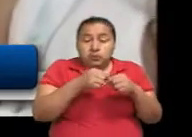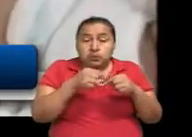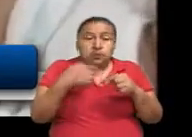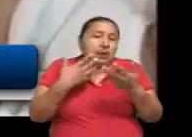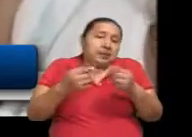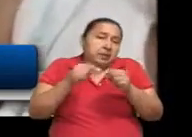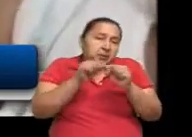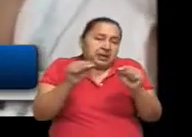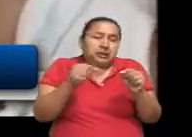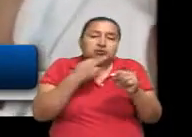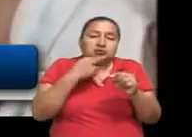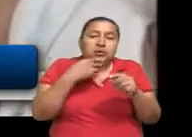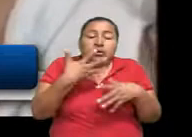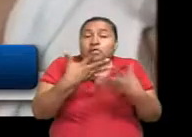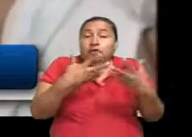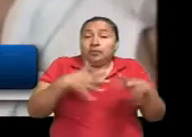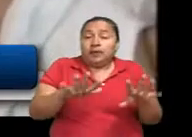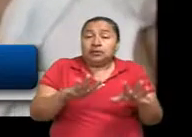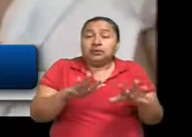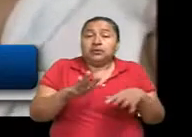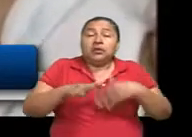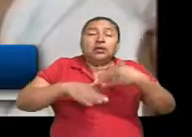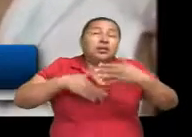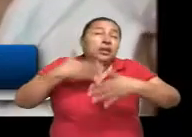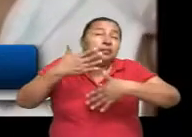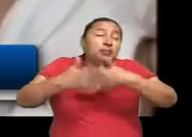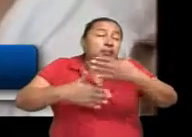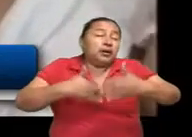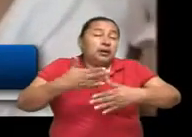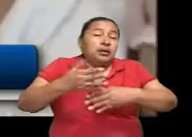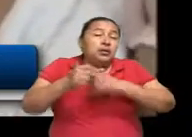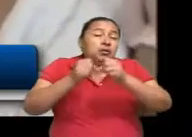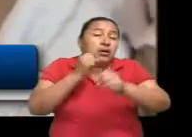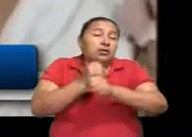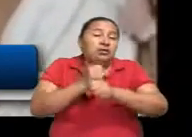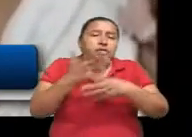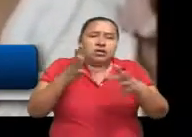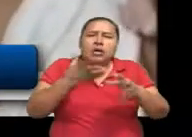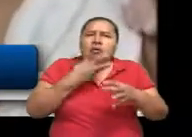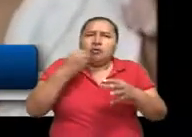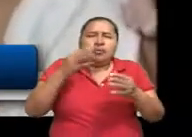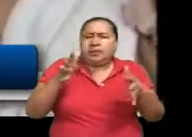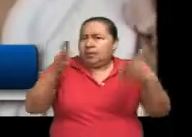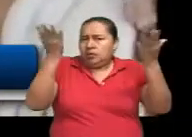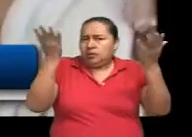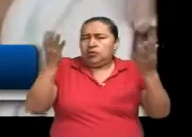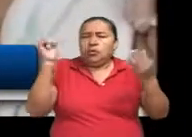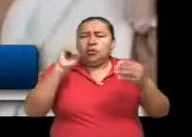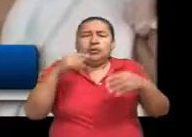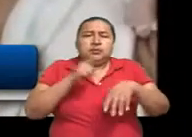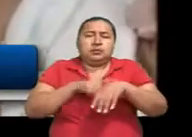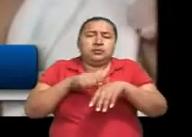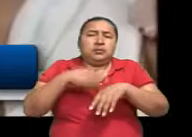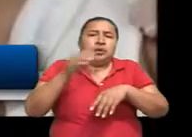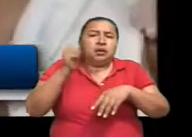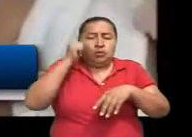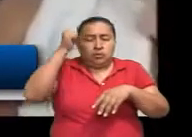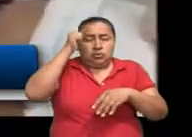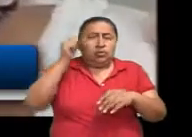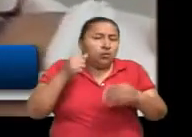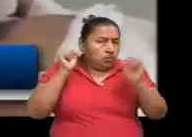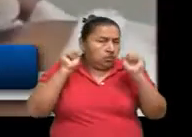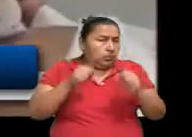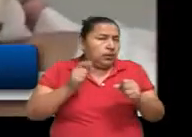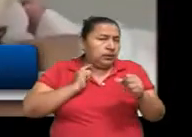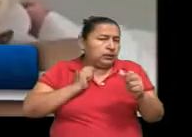normalidad, y suele pasar que con el paso de los años, ya después de adolescente o en la etapa adulta, suele presentar nuevamente